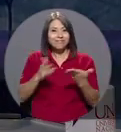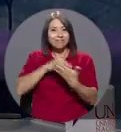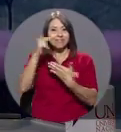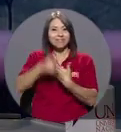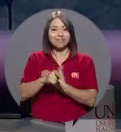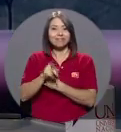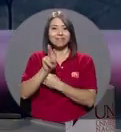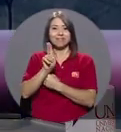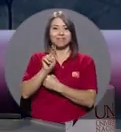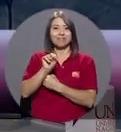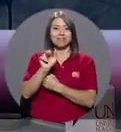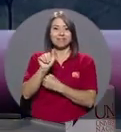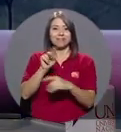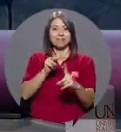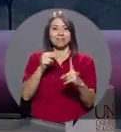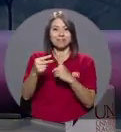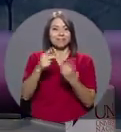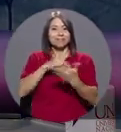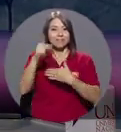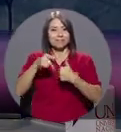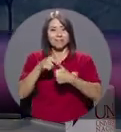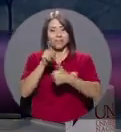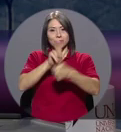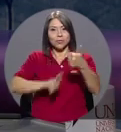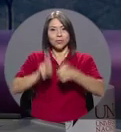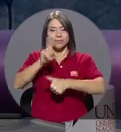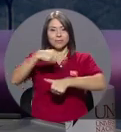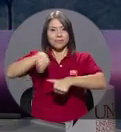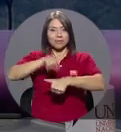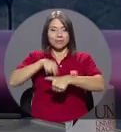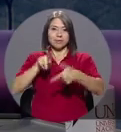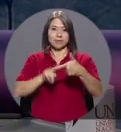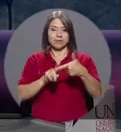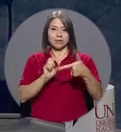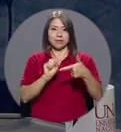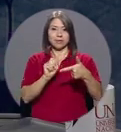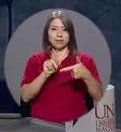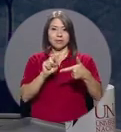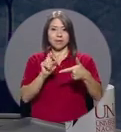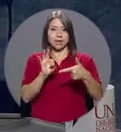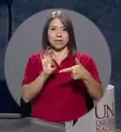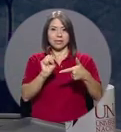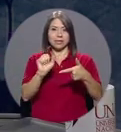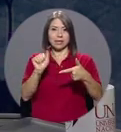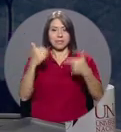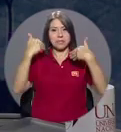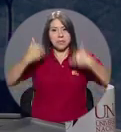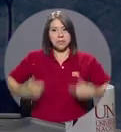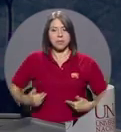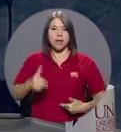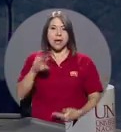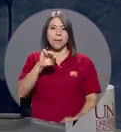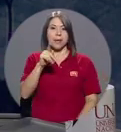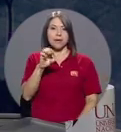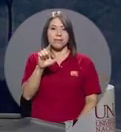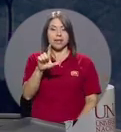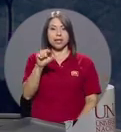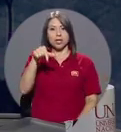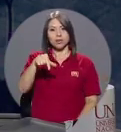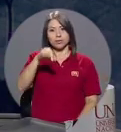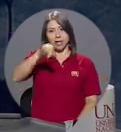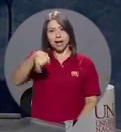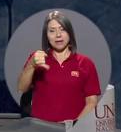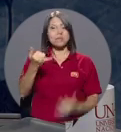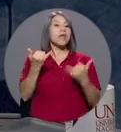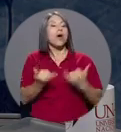¿Qué tal? Bienvenidos a una edición más de Una Mirada, el programa de la Universidad Nacional y del SINAR S.A. Mi nombre es Maribel Quiroz